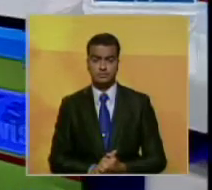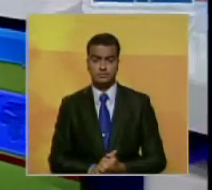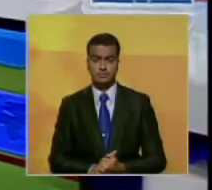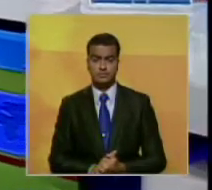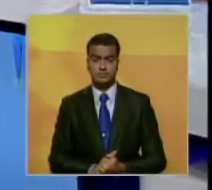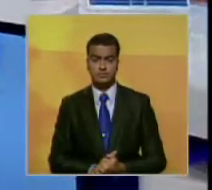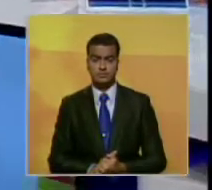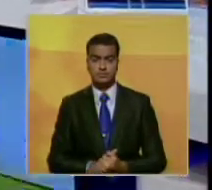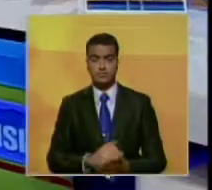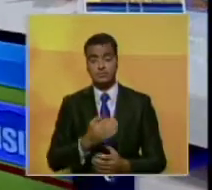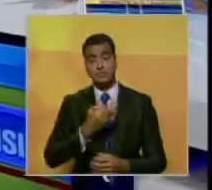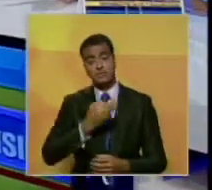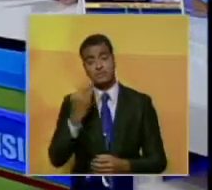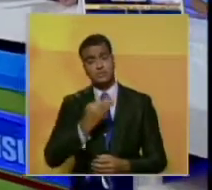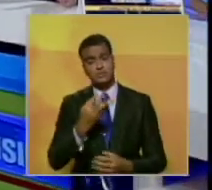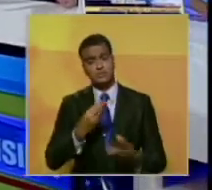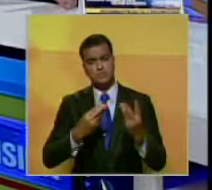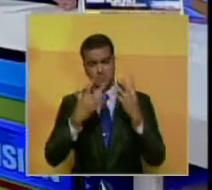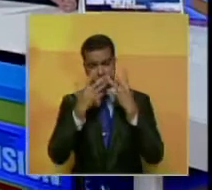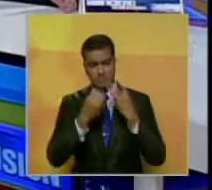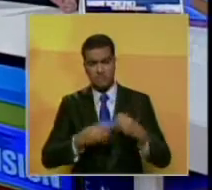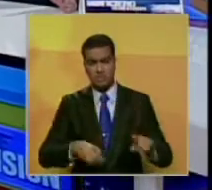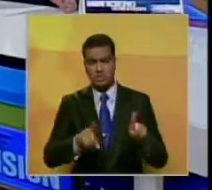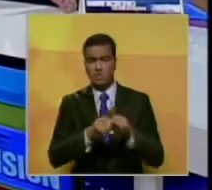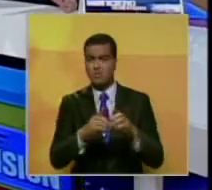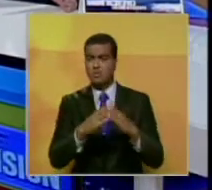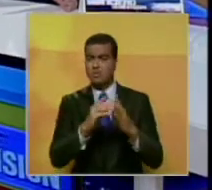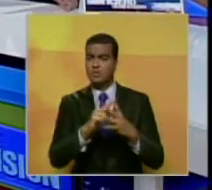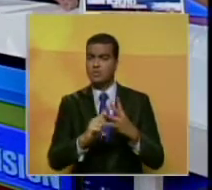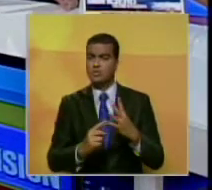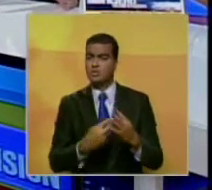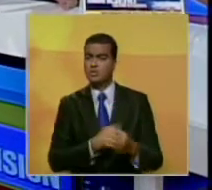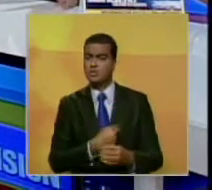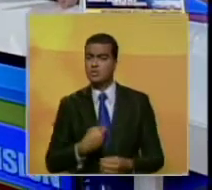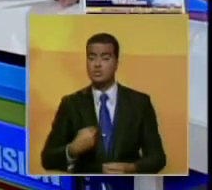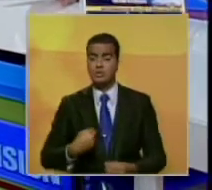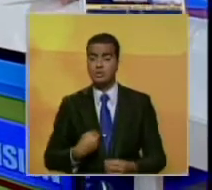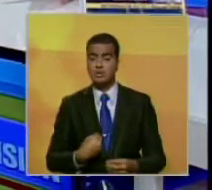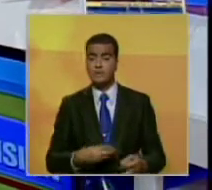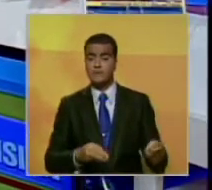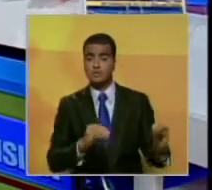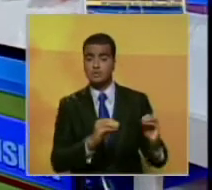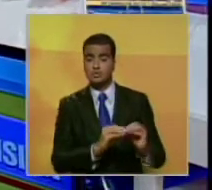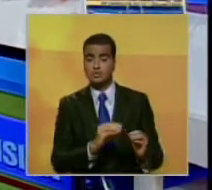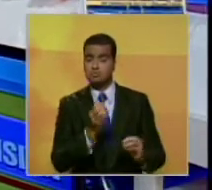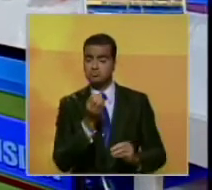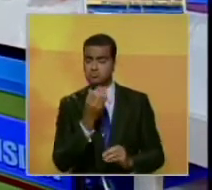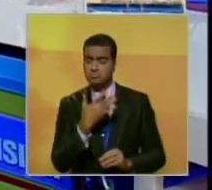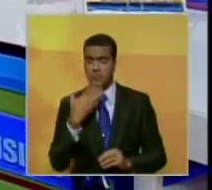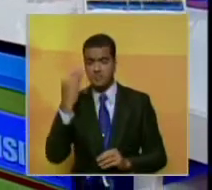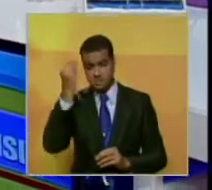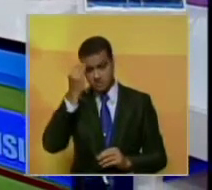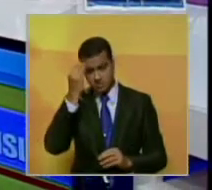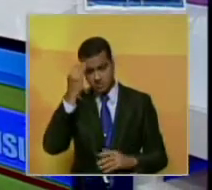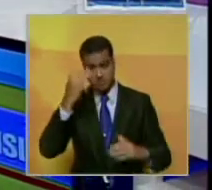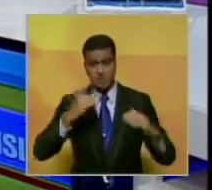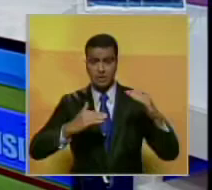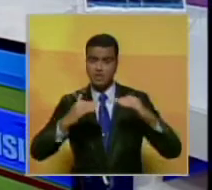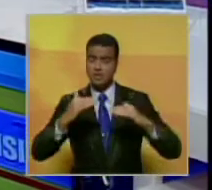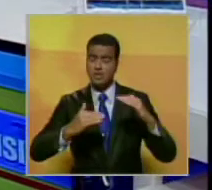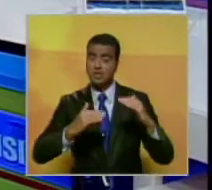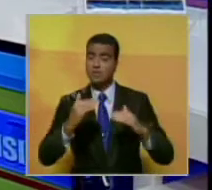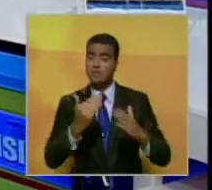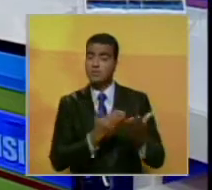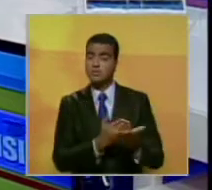Bueno, definitivamente lamentable que ocurran estas cosas. Nuestra posición muy racional, muy equilibrada, como ha